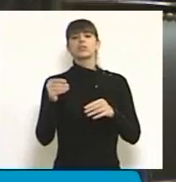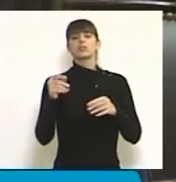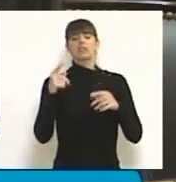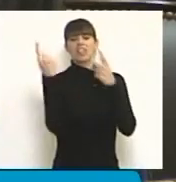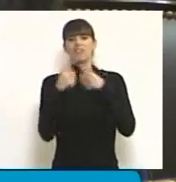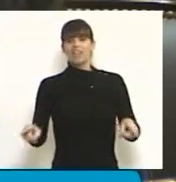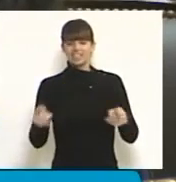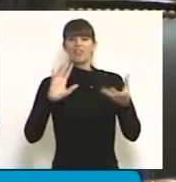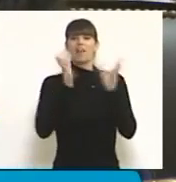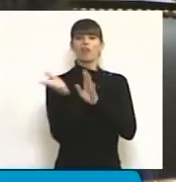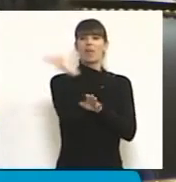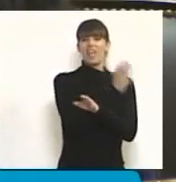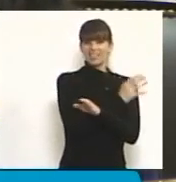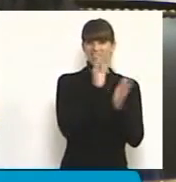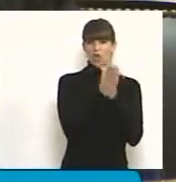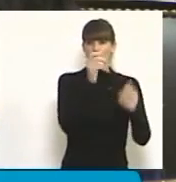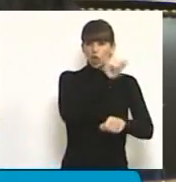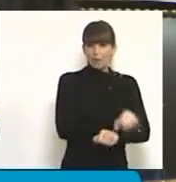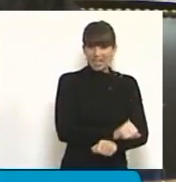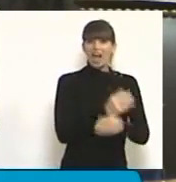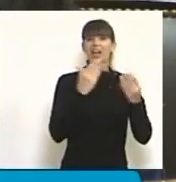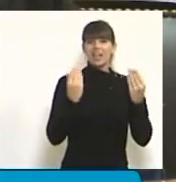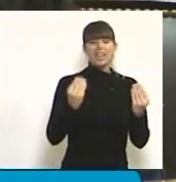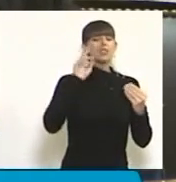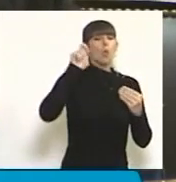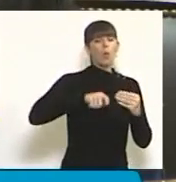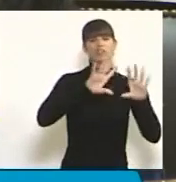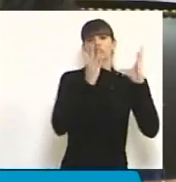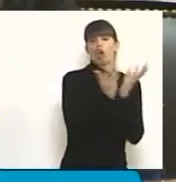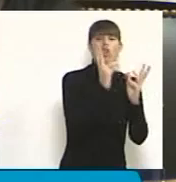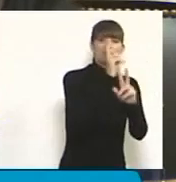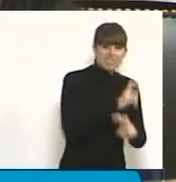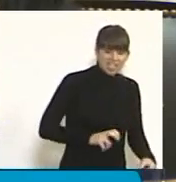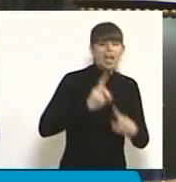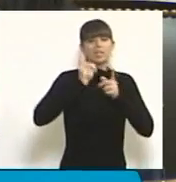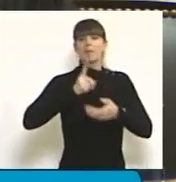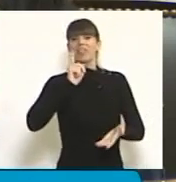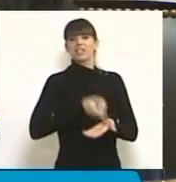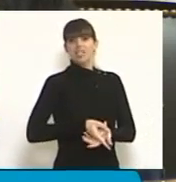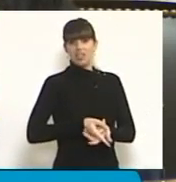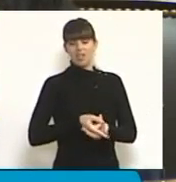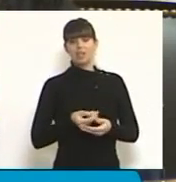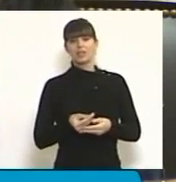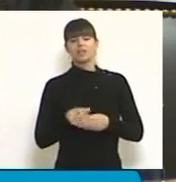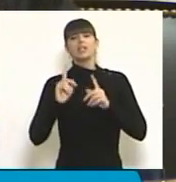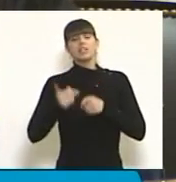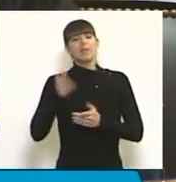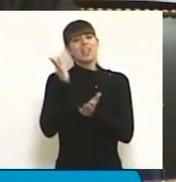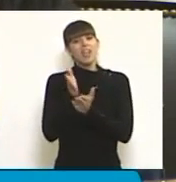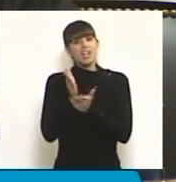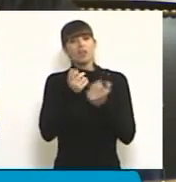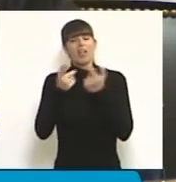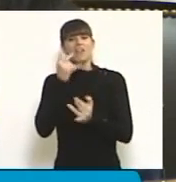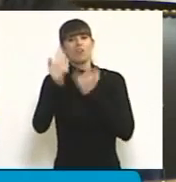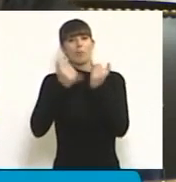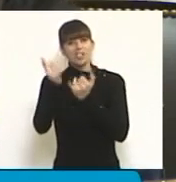sistema inquisitivo, la posibilidad, por supuesto, de satisfacer el derecho a la información